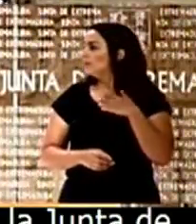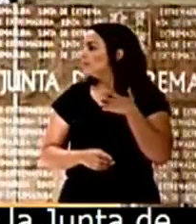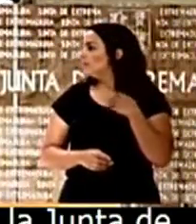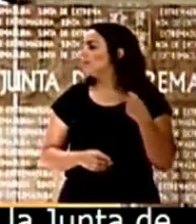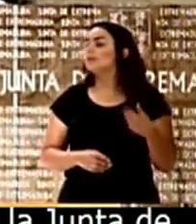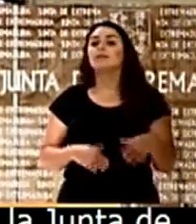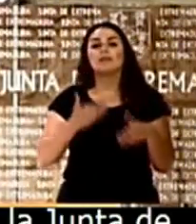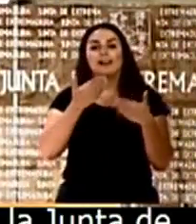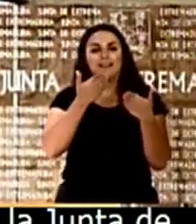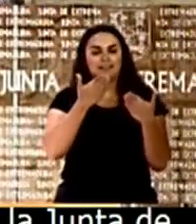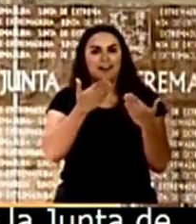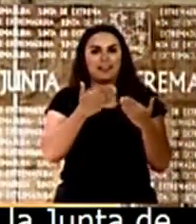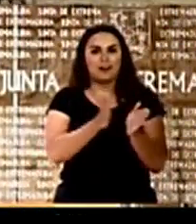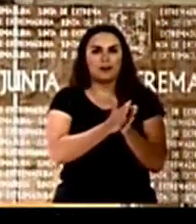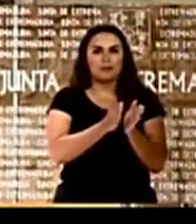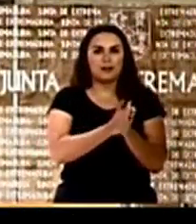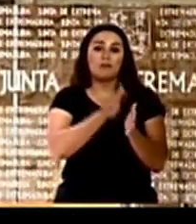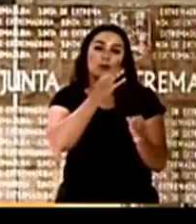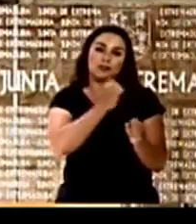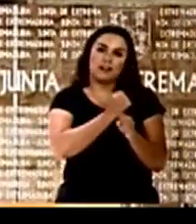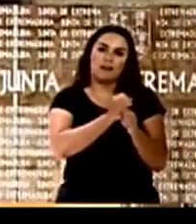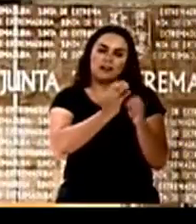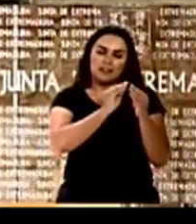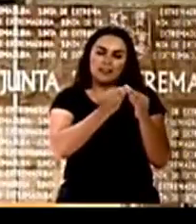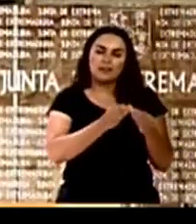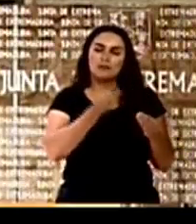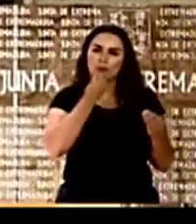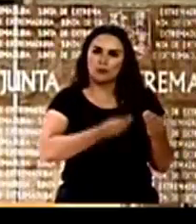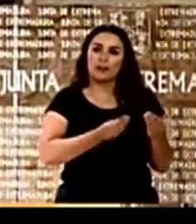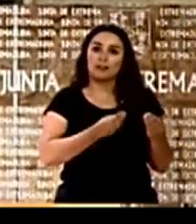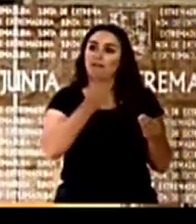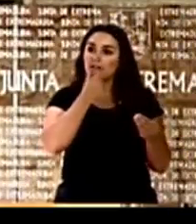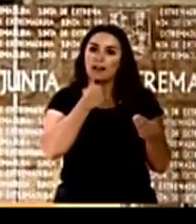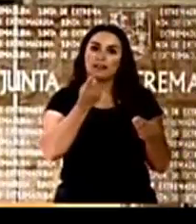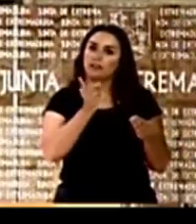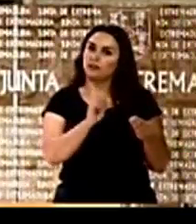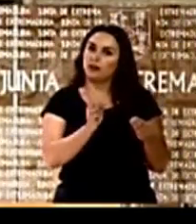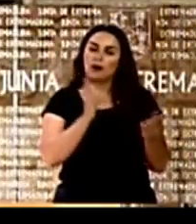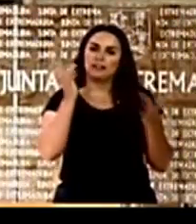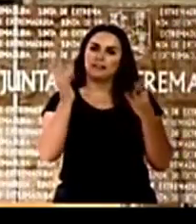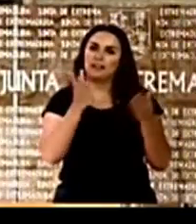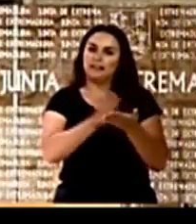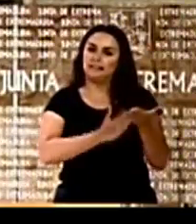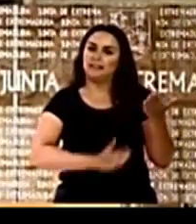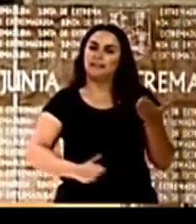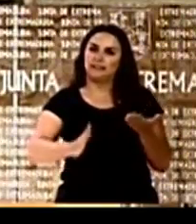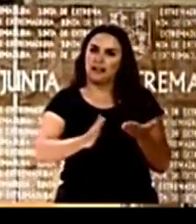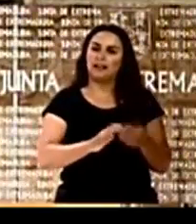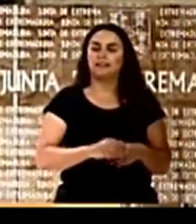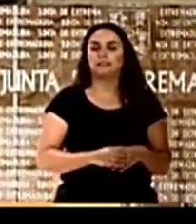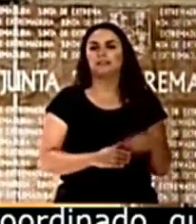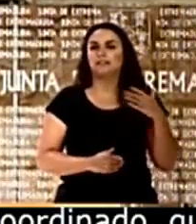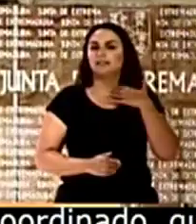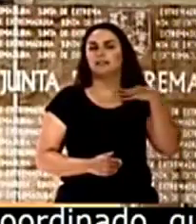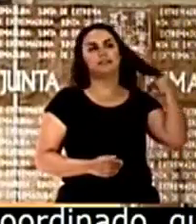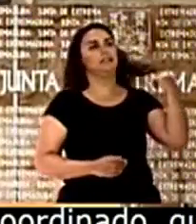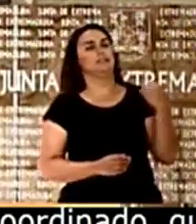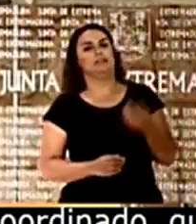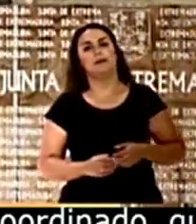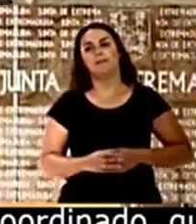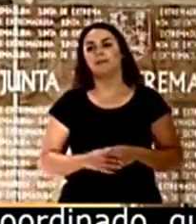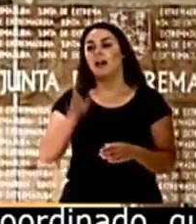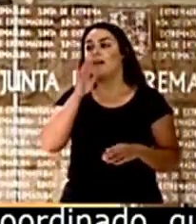Gracias, Fernando, por ese trabajo también coordinado, que no es nada fácil coordinar las tareas transversales en un Gobierno.